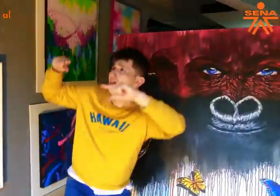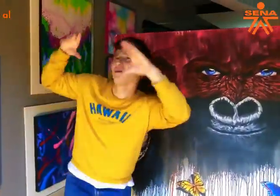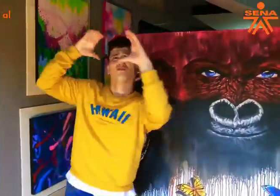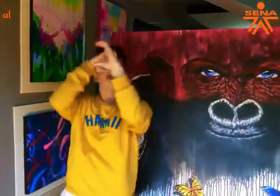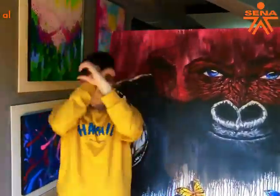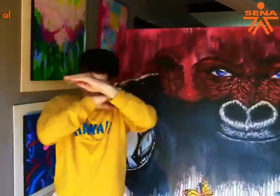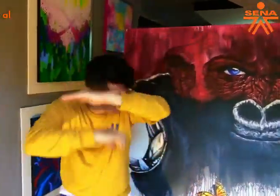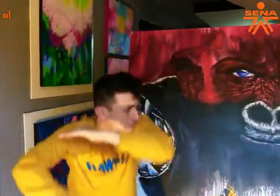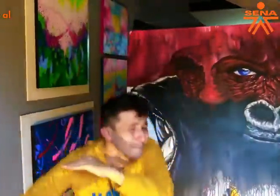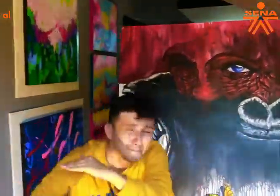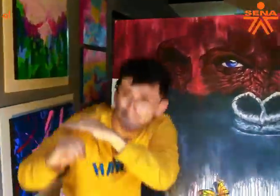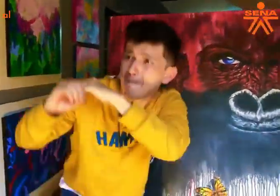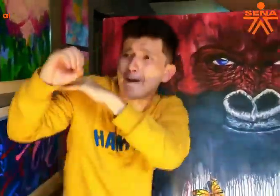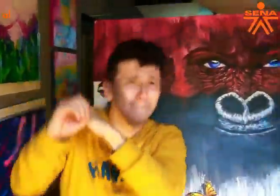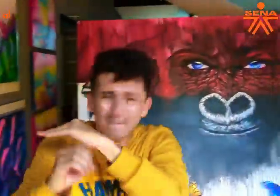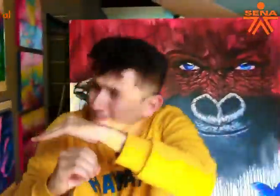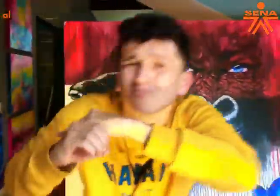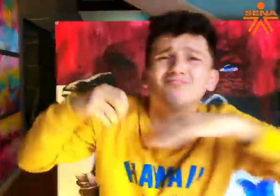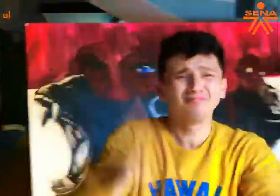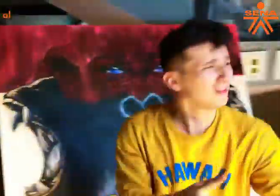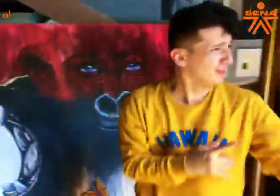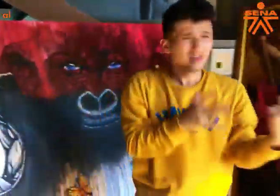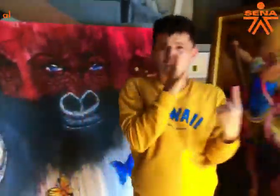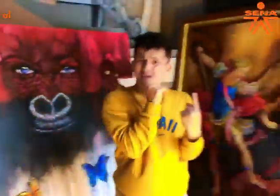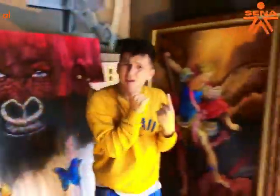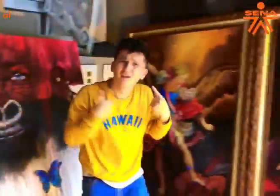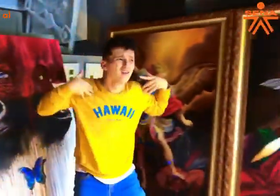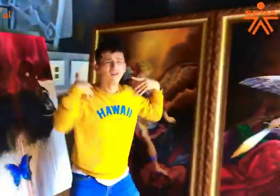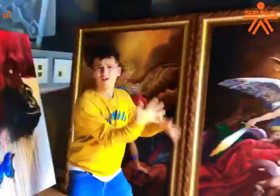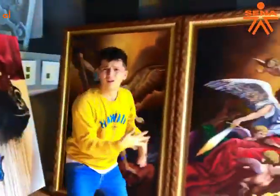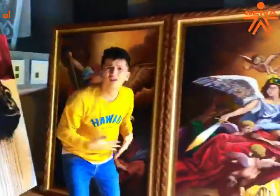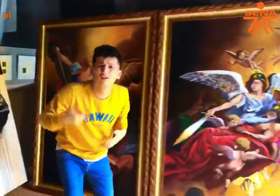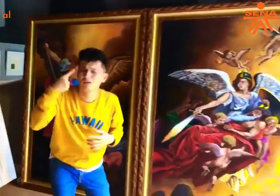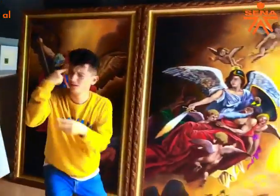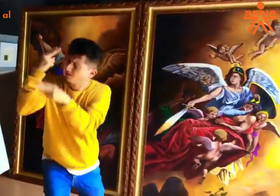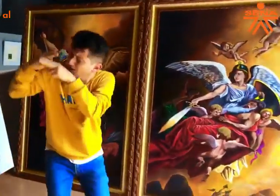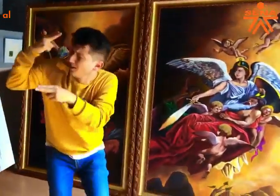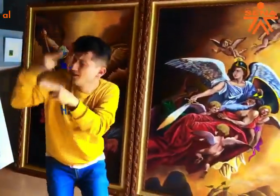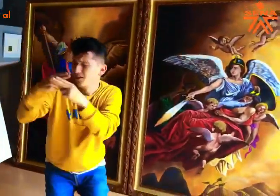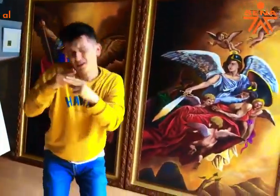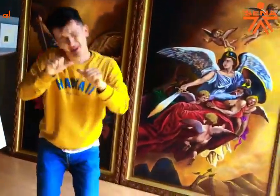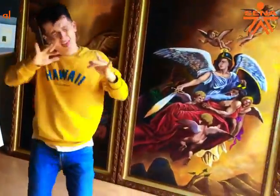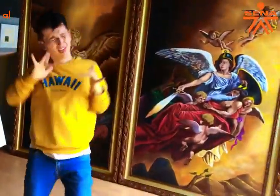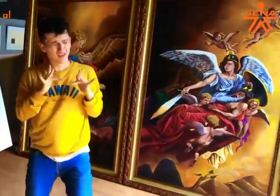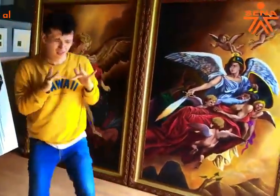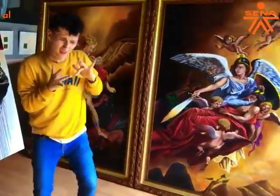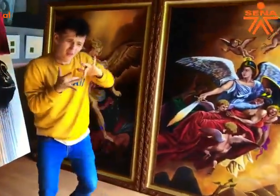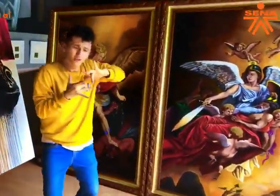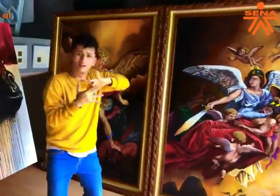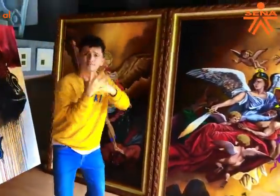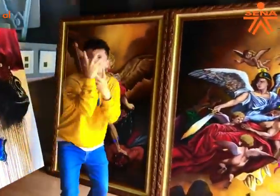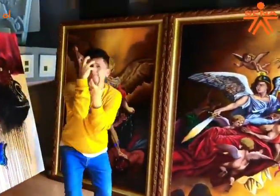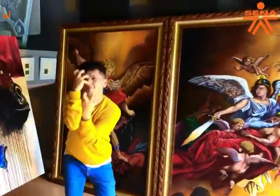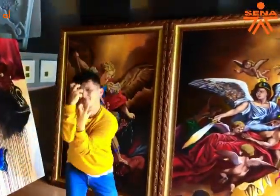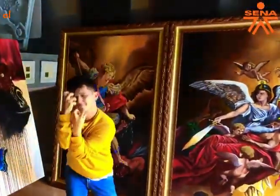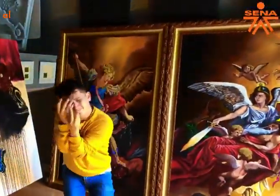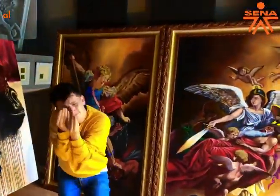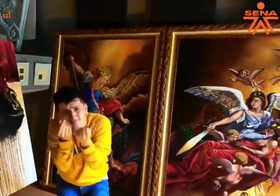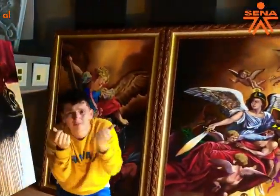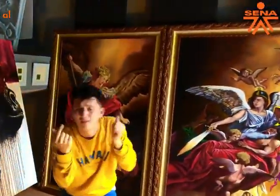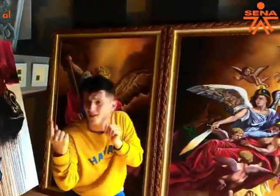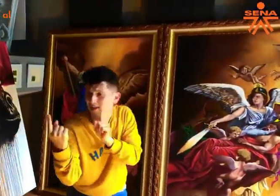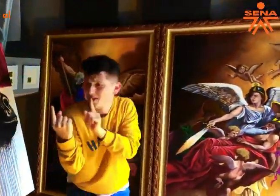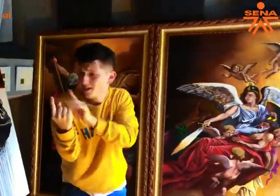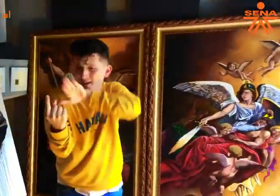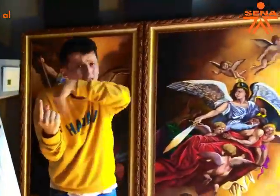no sale si no te vuelvo a ver. Por eso yo tomo por olvidarte, porque sinceramente duele recordarte. Si tú no